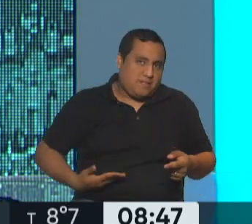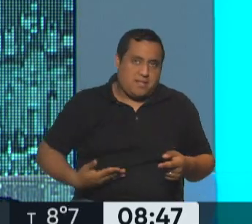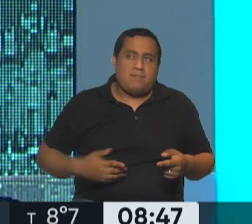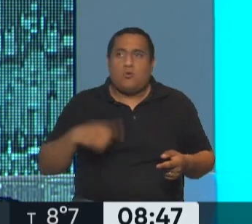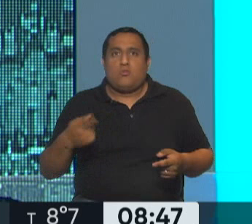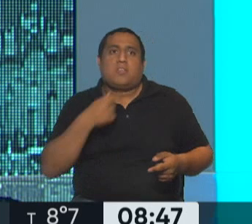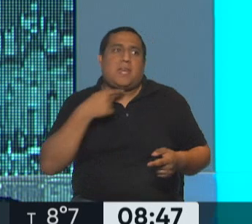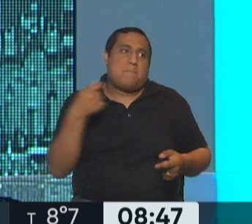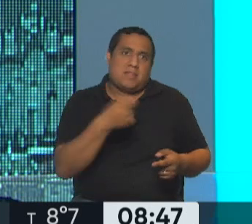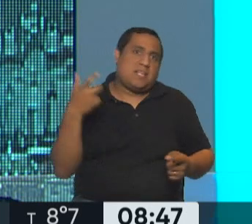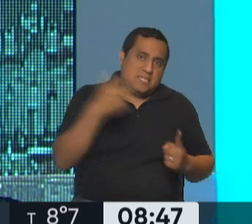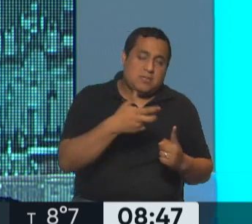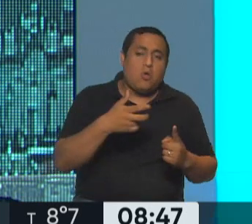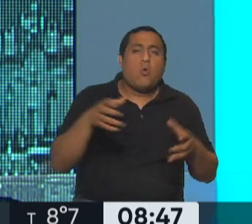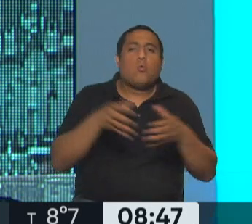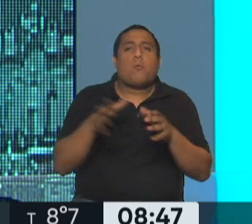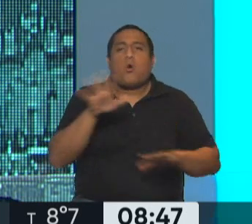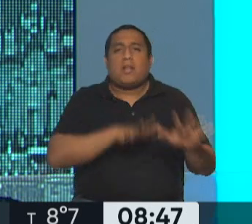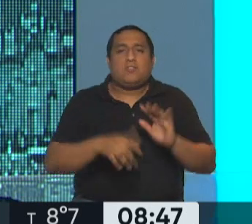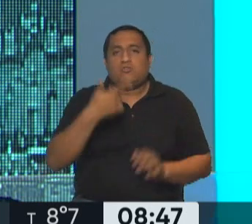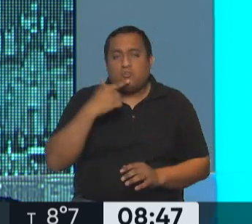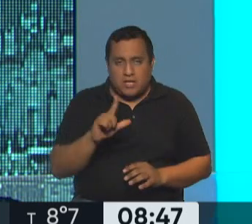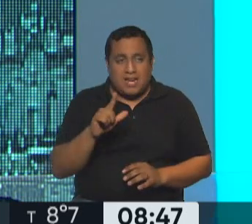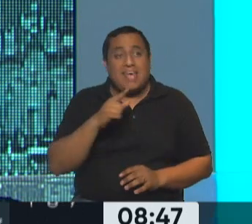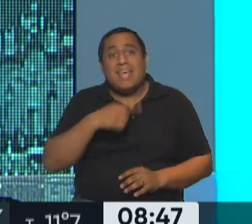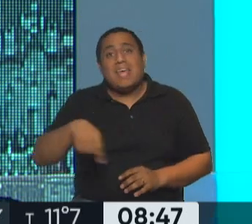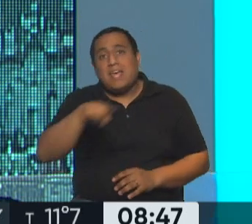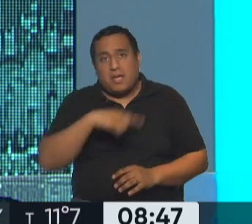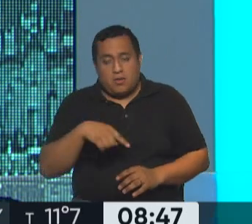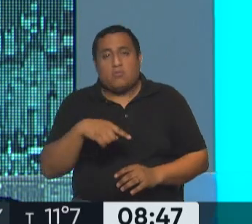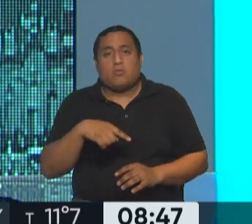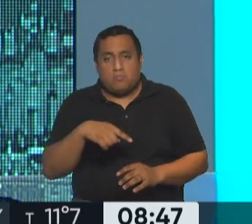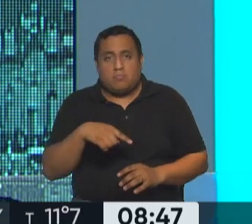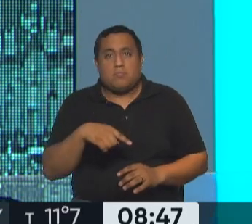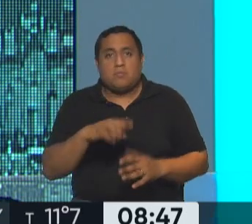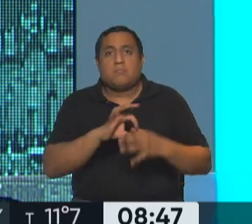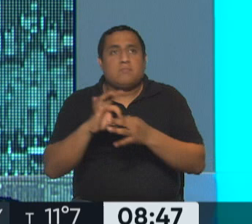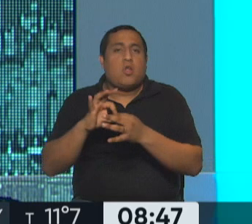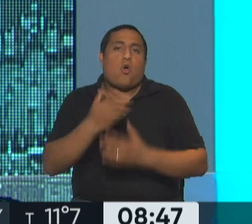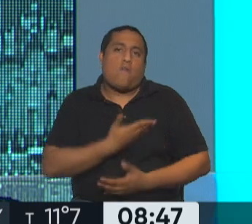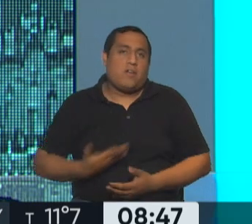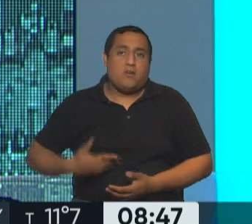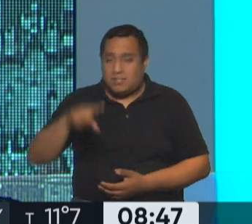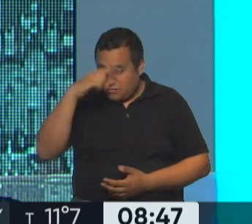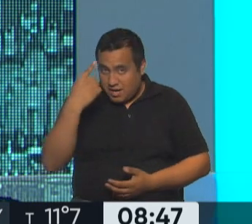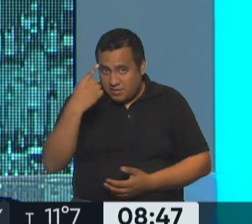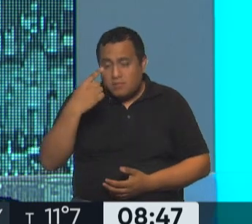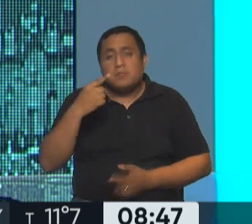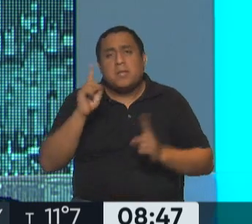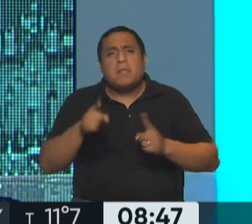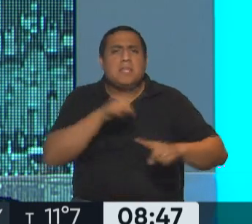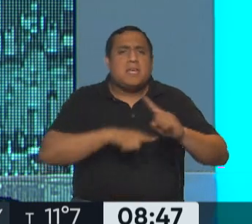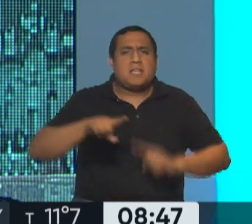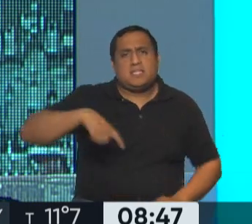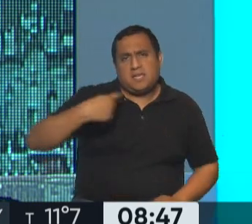Nación. Organizaciones sociales que adhieren o que de alguna manera comulgan con el gobierno nacional y, bueno, dirigentes